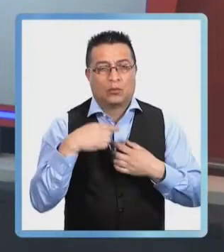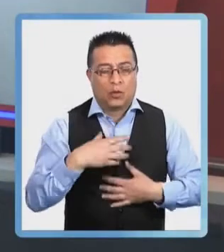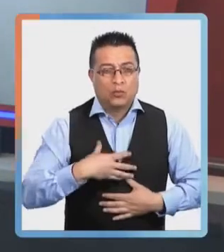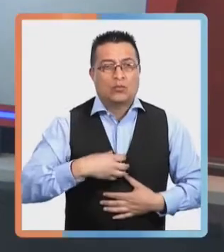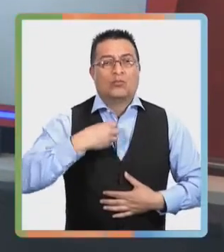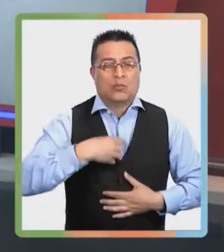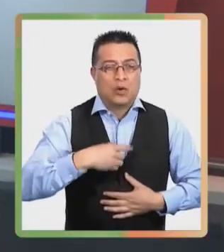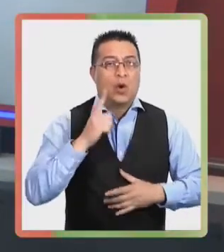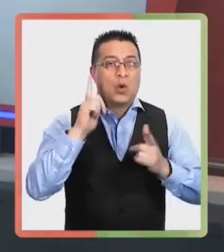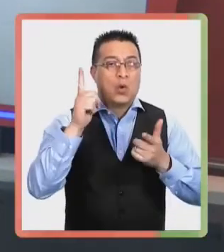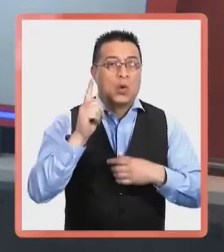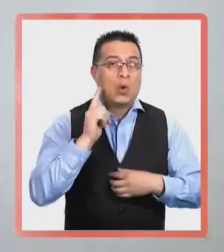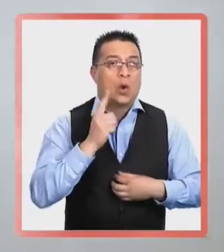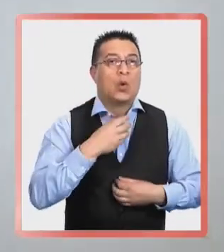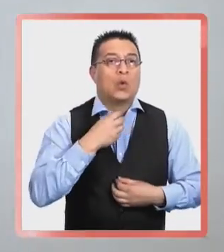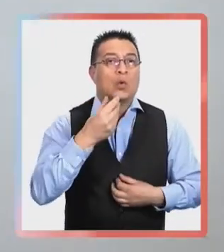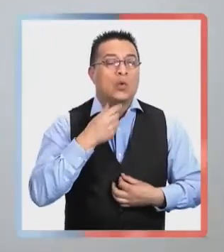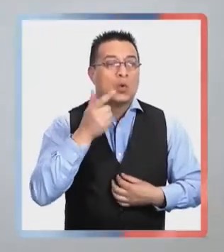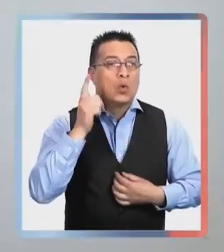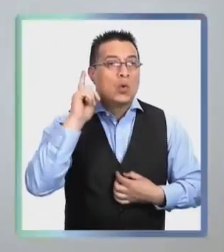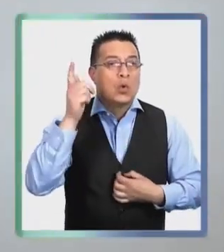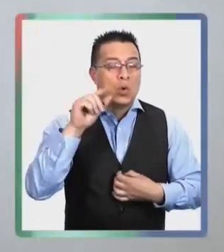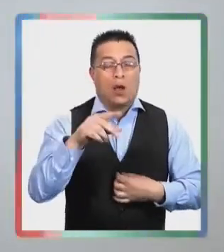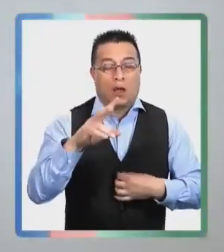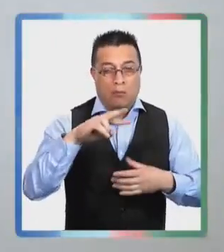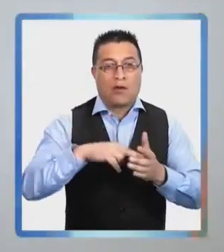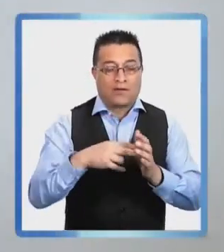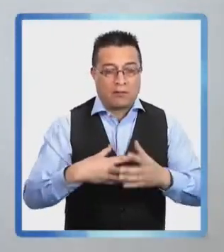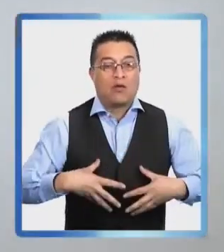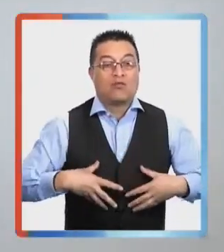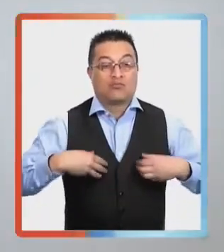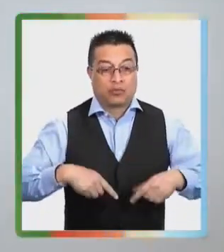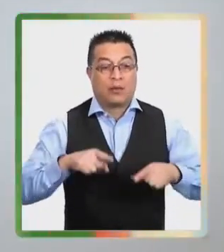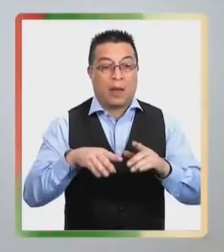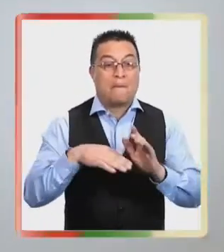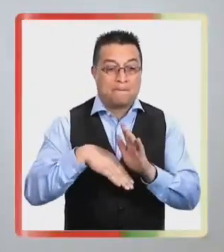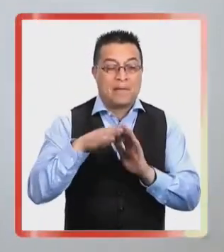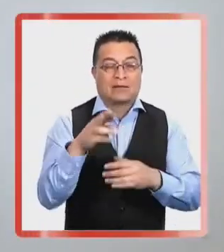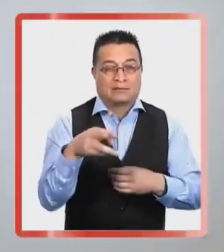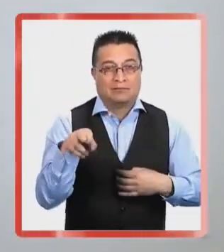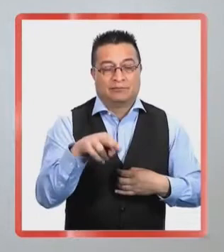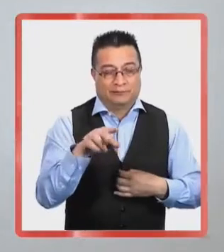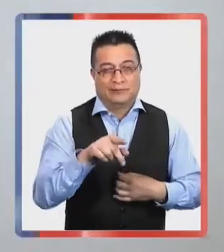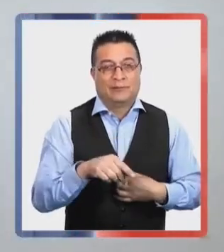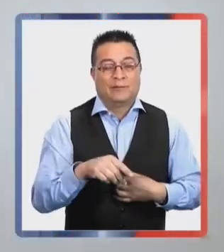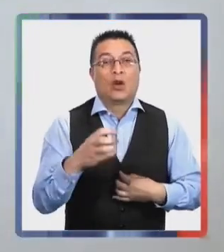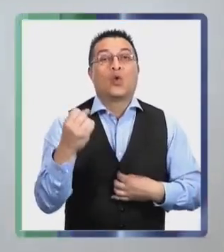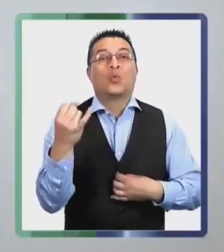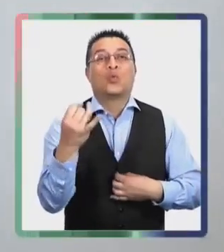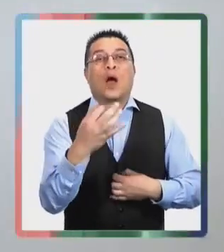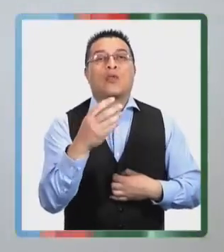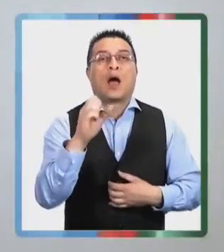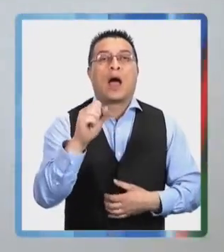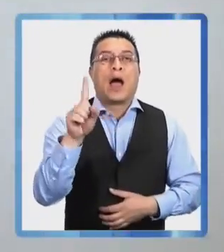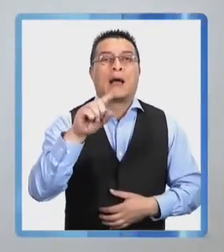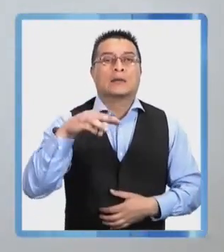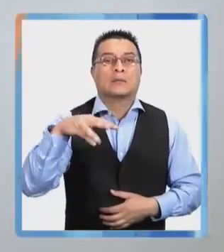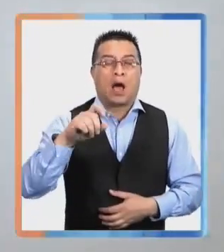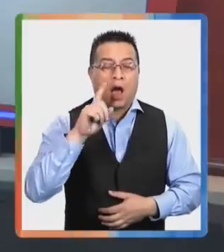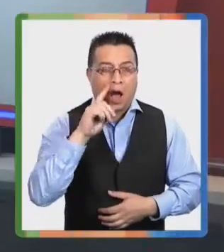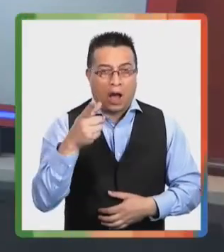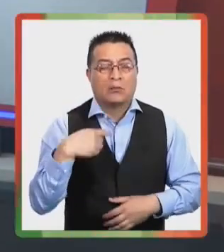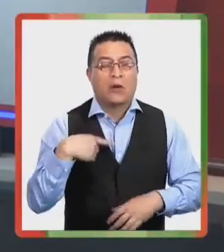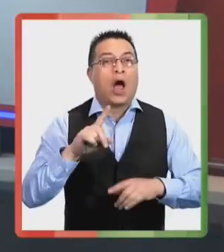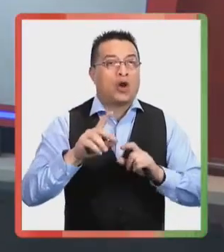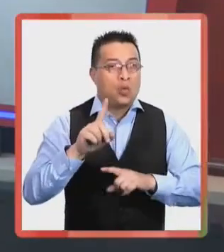pecho, sibilancias, que este silbido al respirar, dificultad para respirar. Estos son generalmente los síntomas más frecuentes.